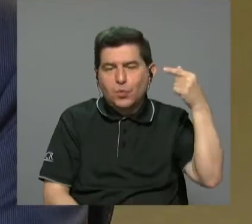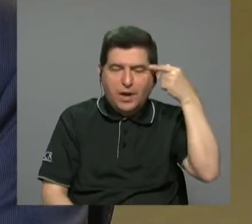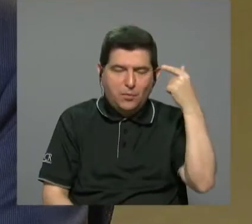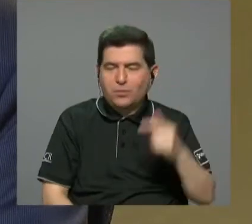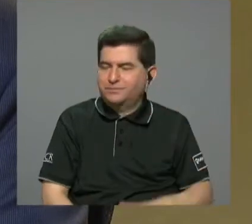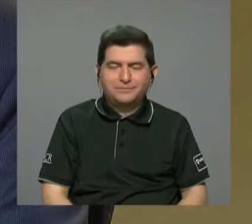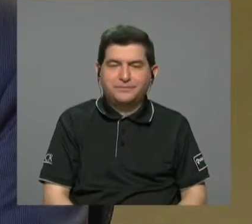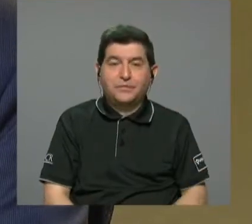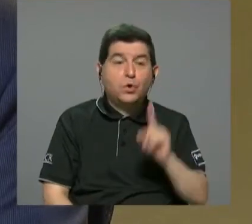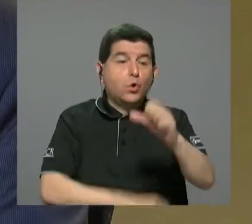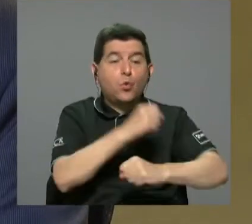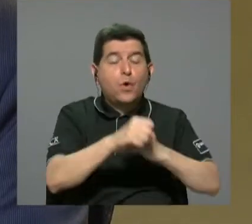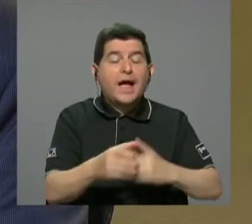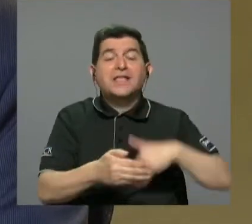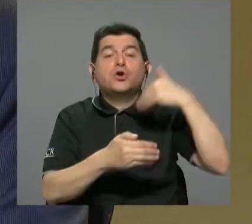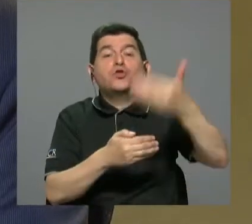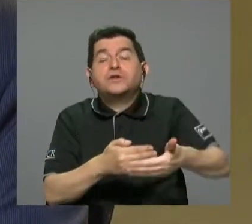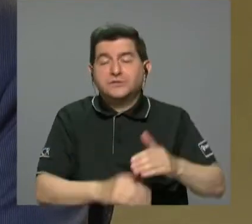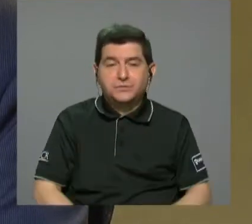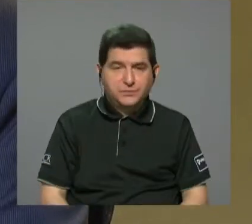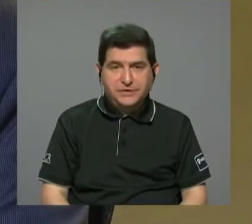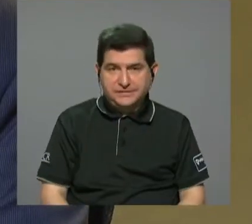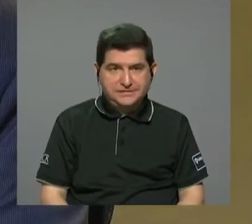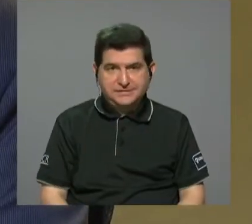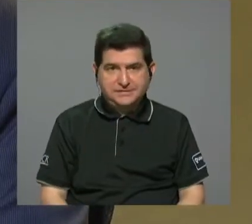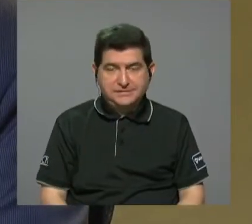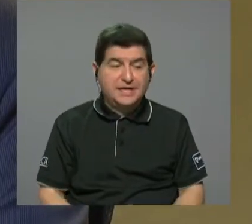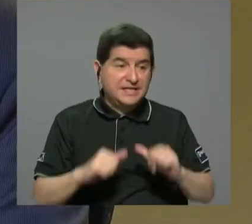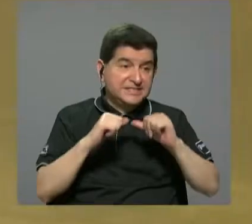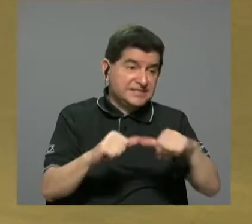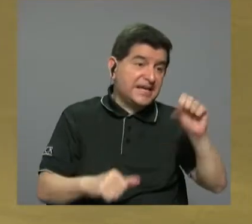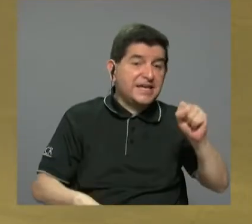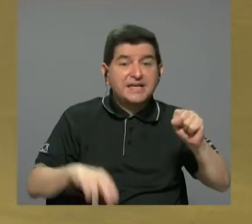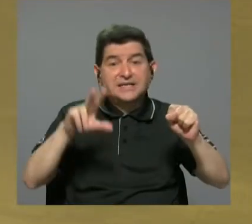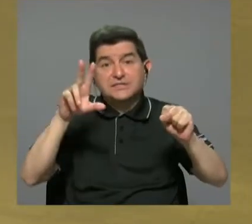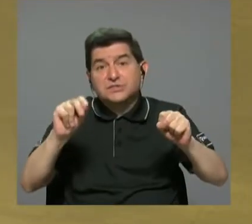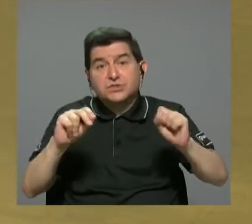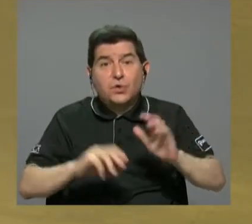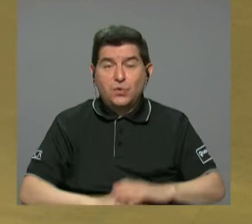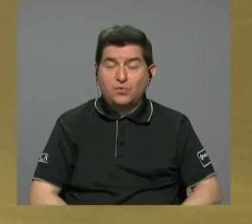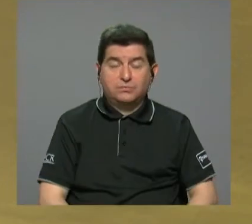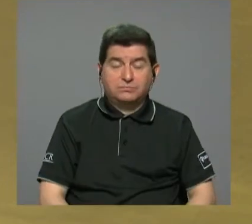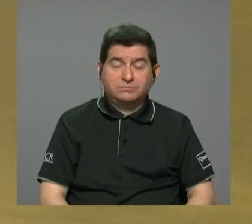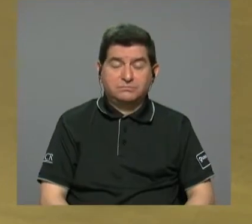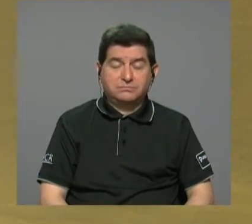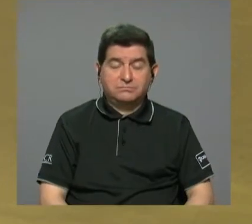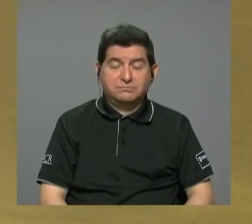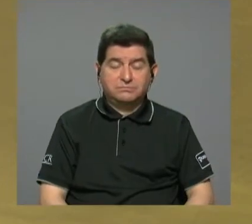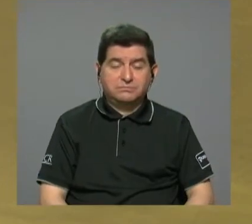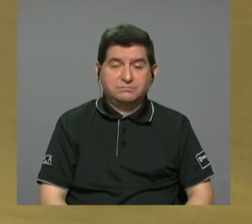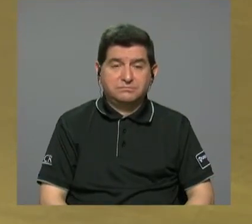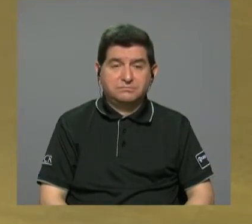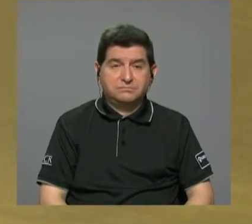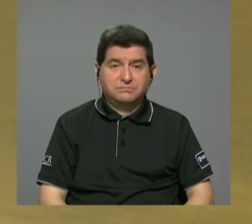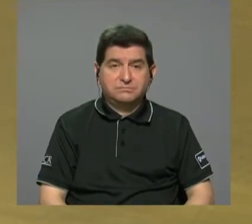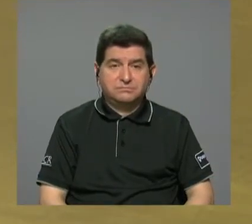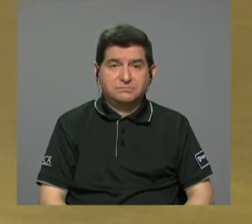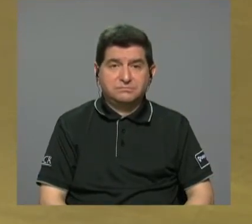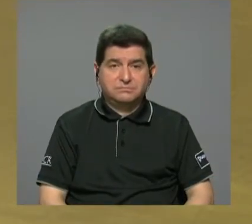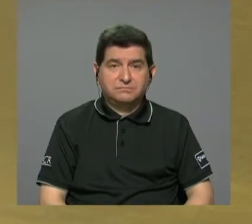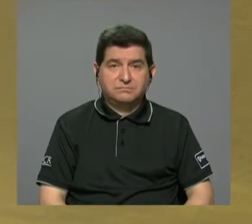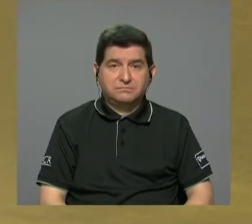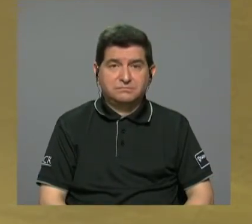que un año después, ya sea que continúe o no, y eso es